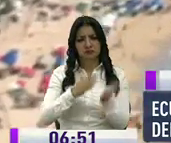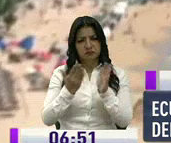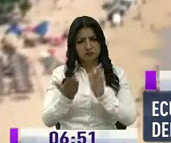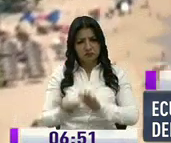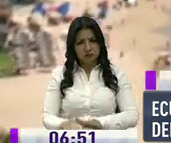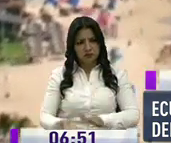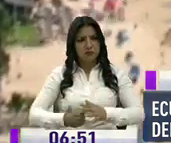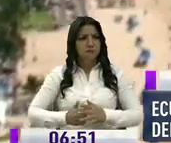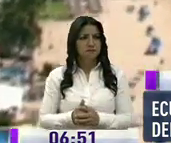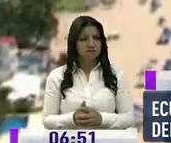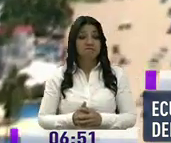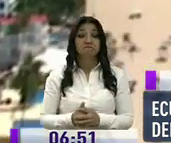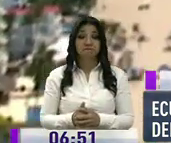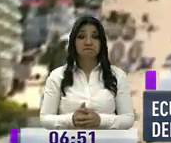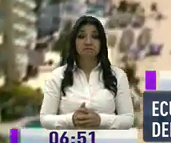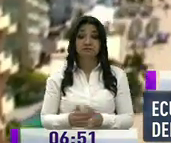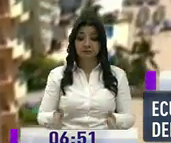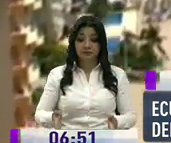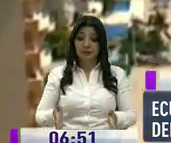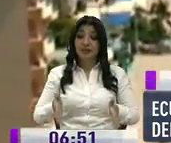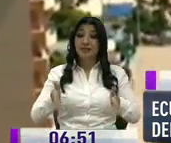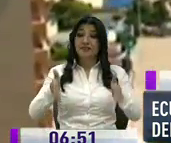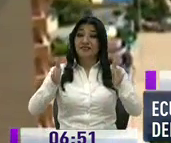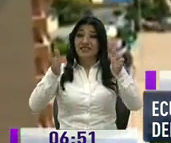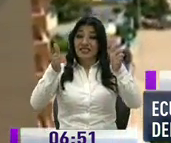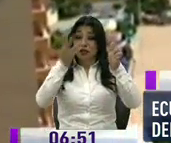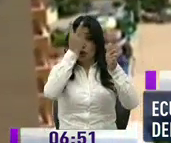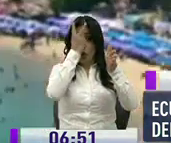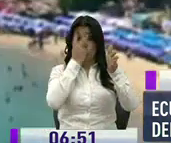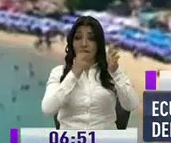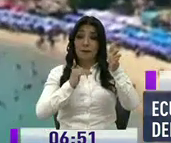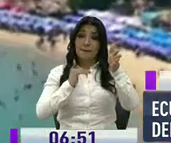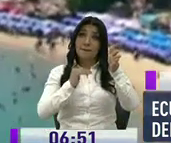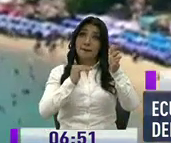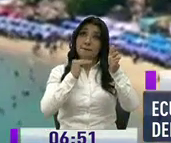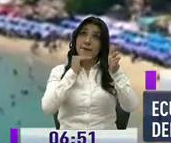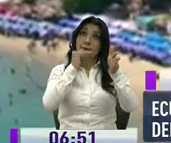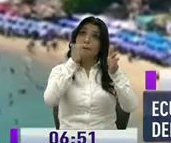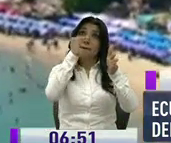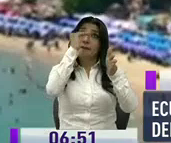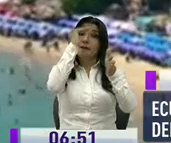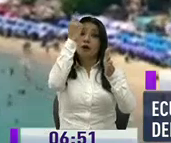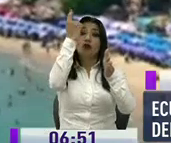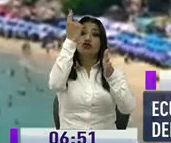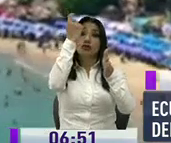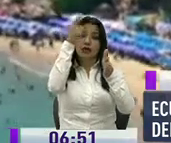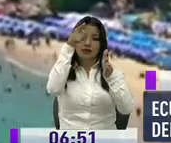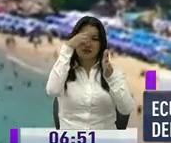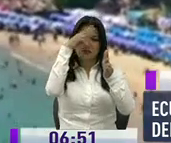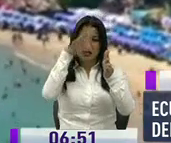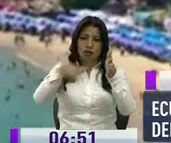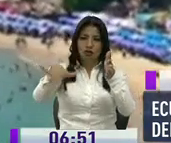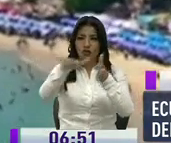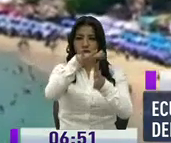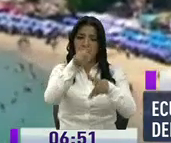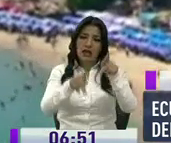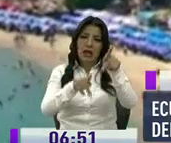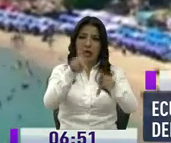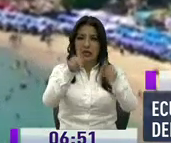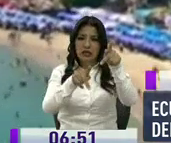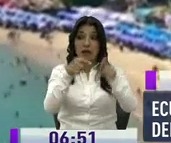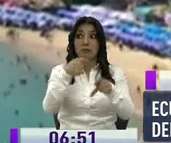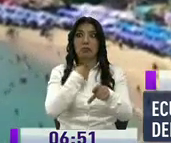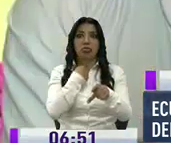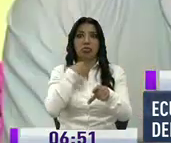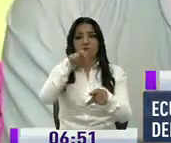Al parecer, cayó desde un 11º piso de uno de los edificios de Acapulco, en México. Su familiar dio detalles de lo